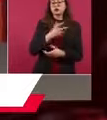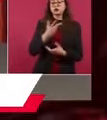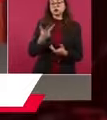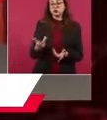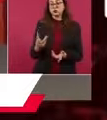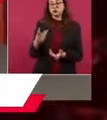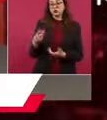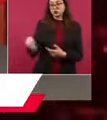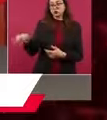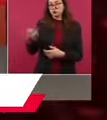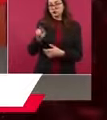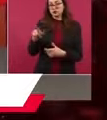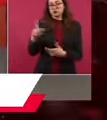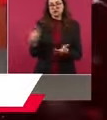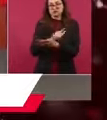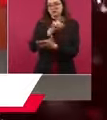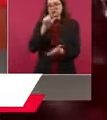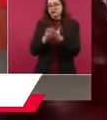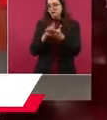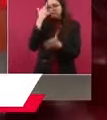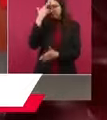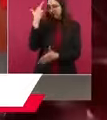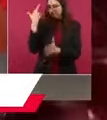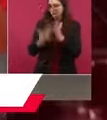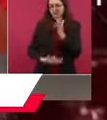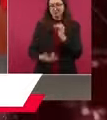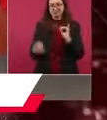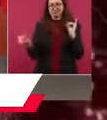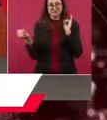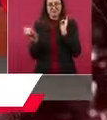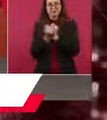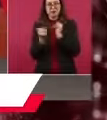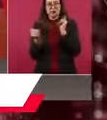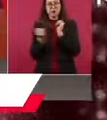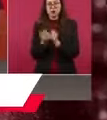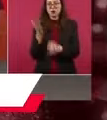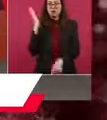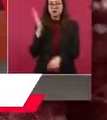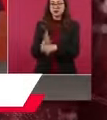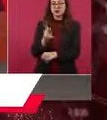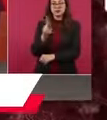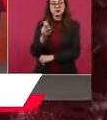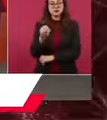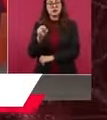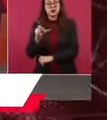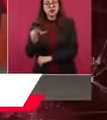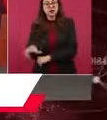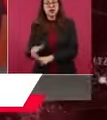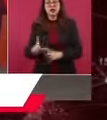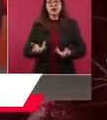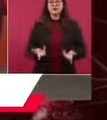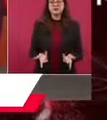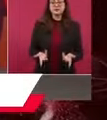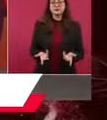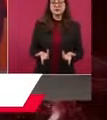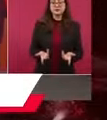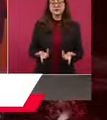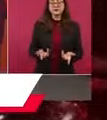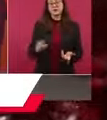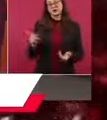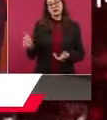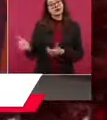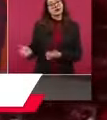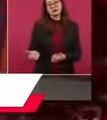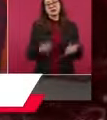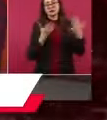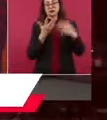avanzar. Destacó que México siempre ha estado abierto a dar protección y a hacer valer el derecho de asilo. Y su instrucción